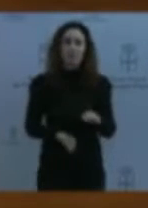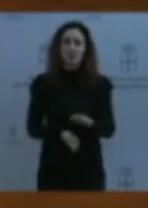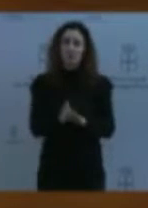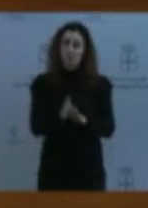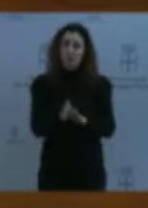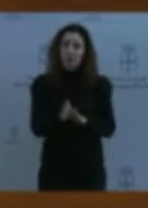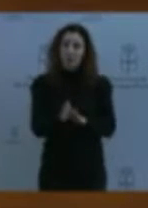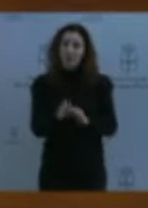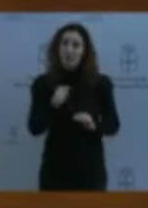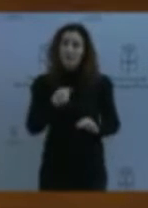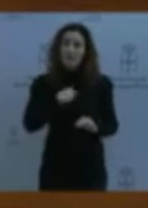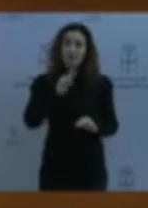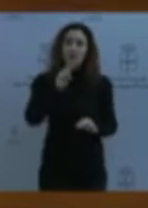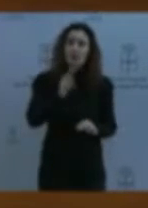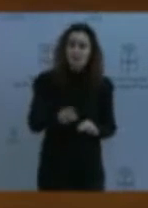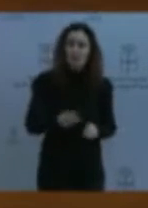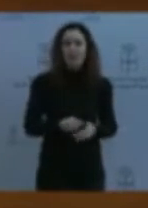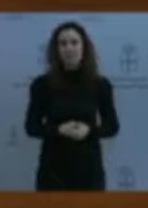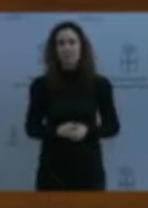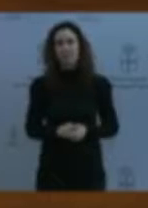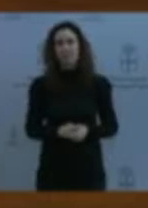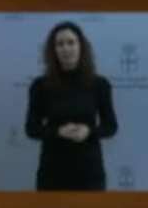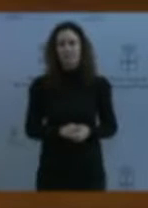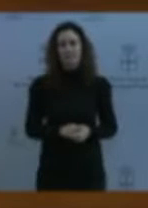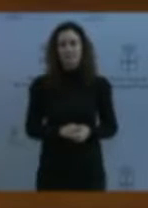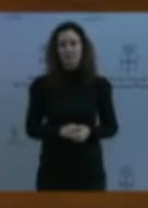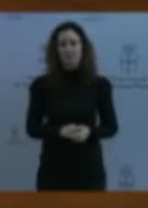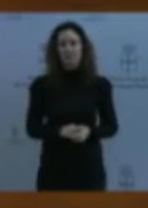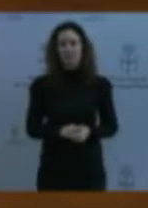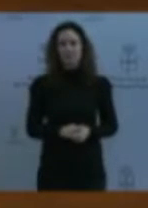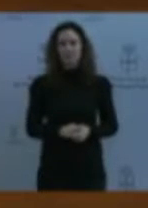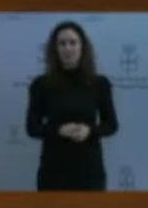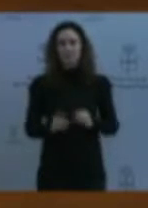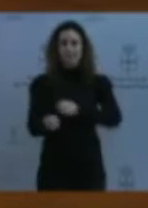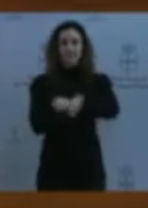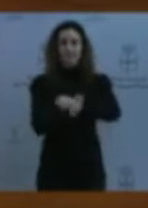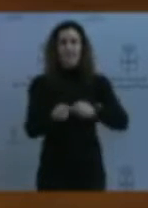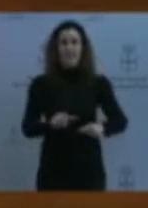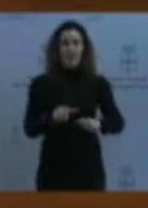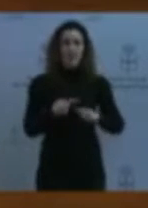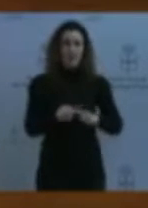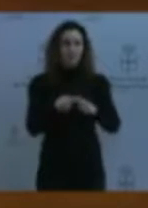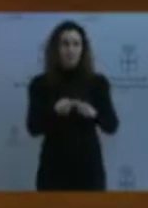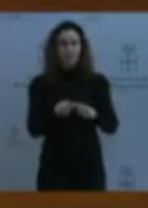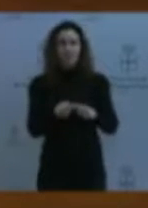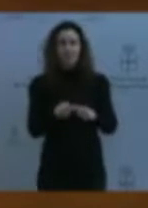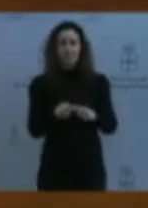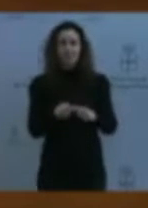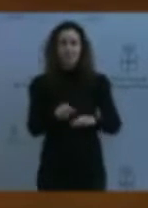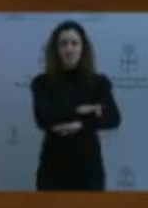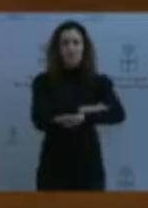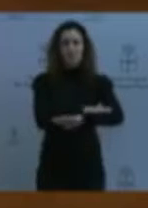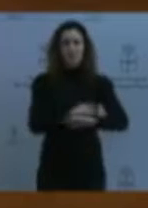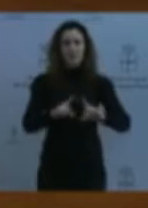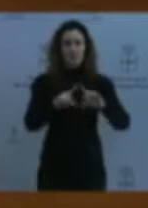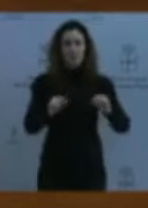Hemos desarrollado una estrategia compartida entre el Gobierno de Asturias, a través del 112 como centro